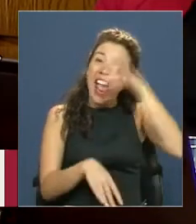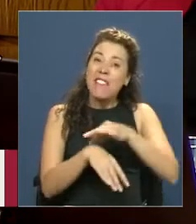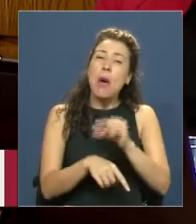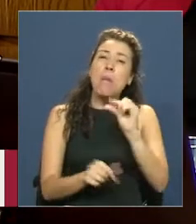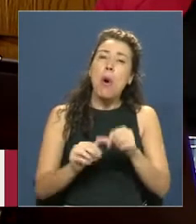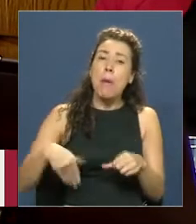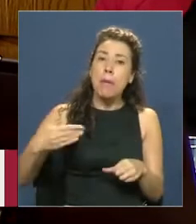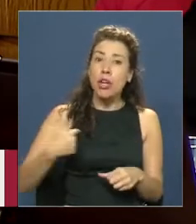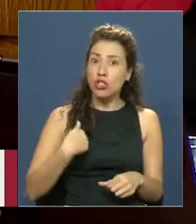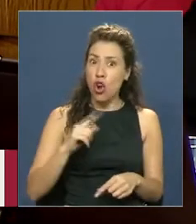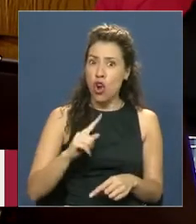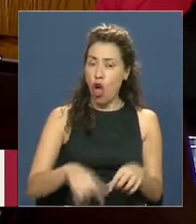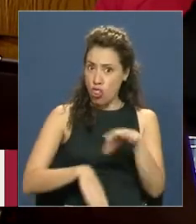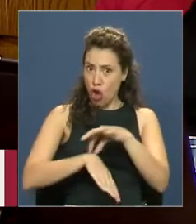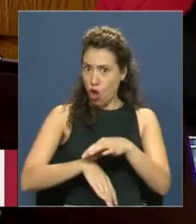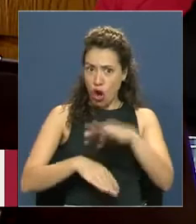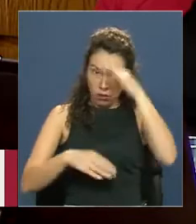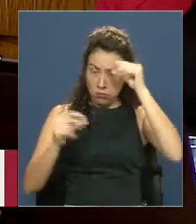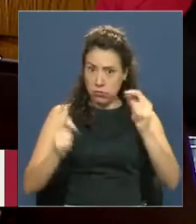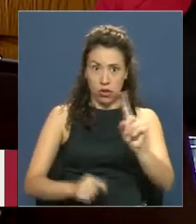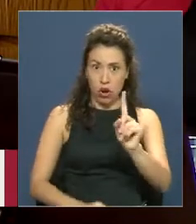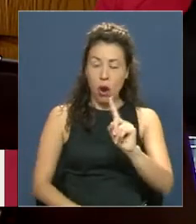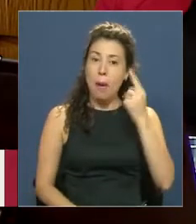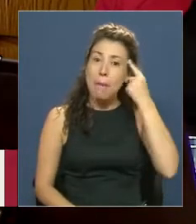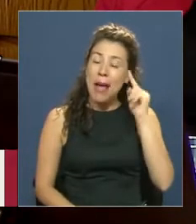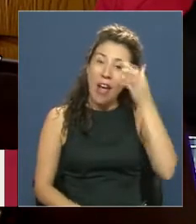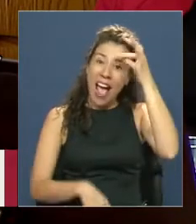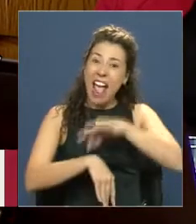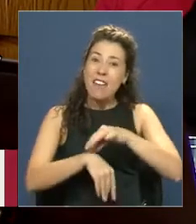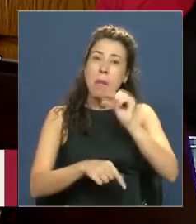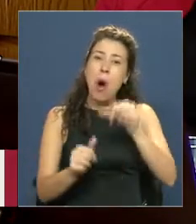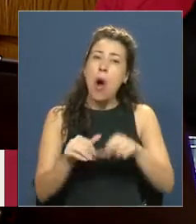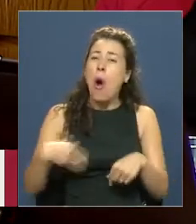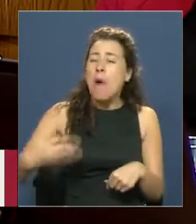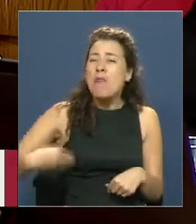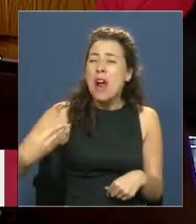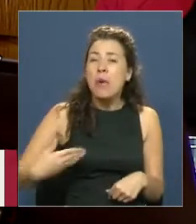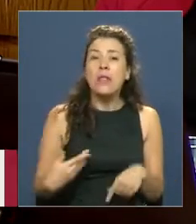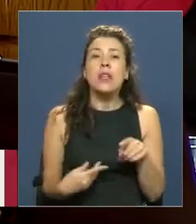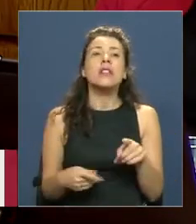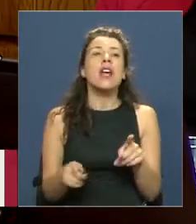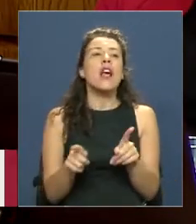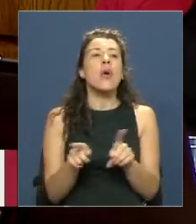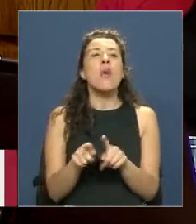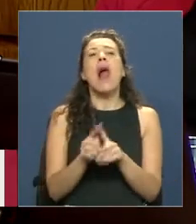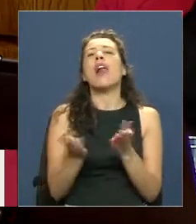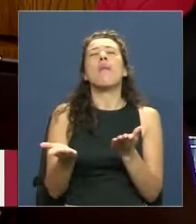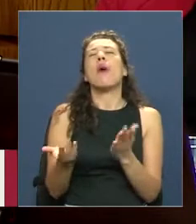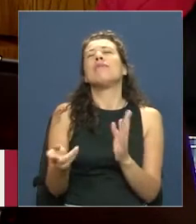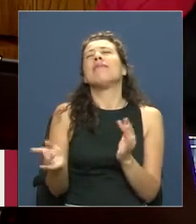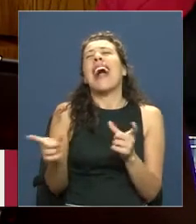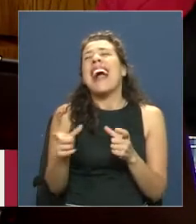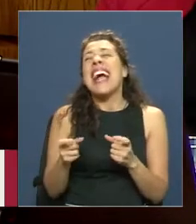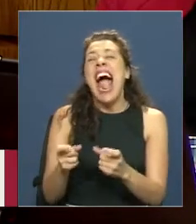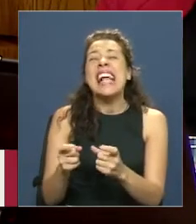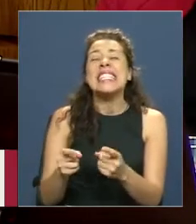yo no soy una profesional de la salud, pero claramente las enfermedades poco frecuentes son cáncer con otras características que